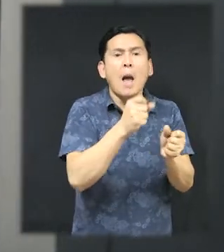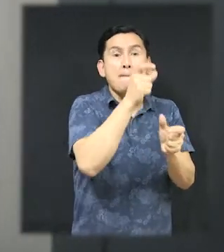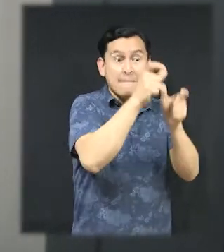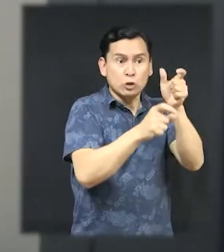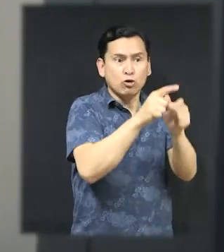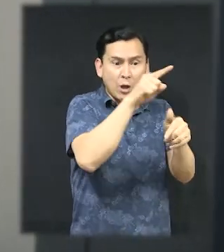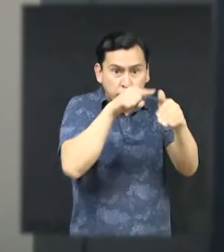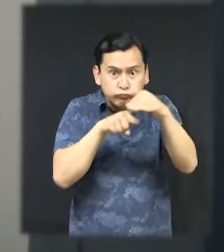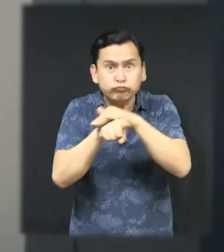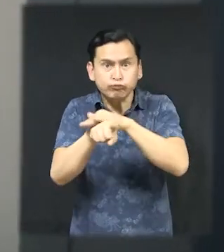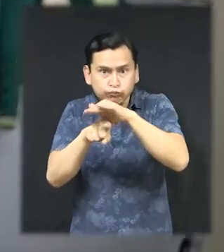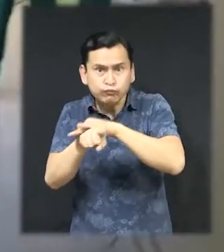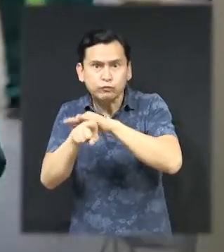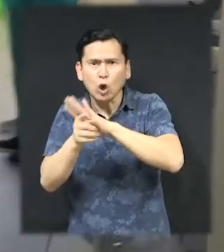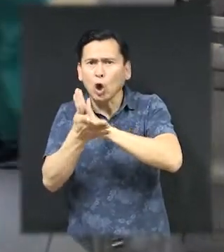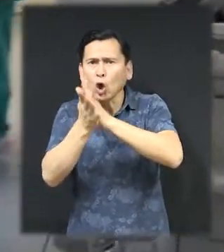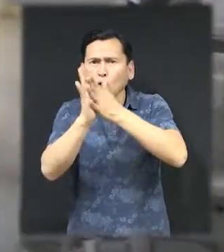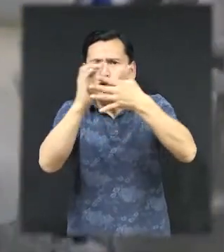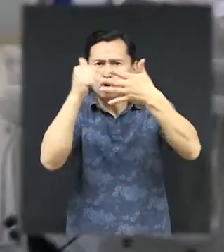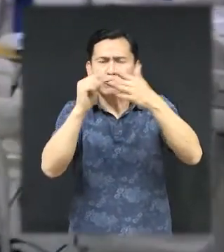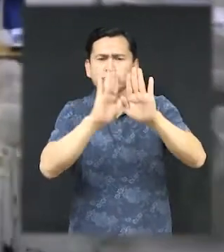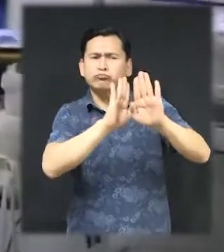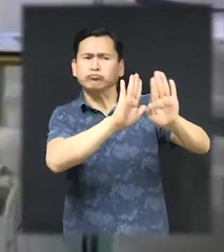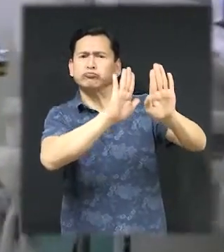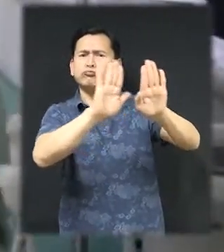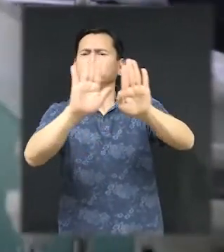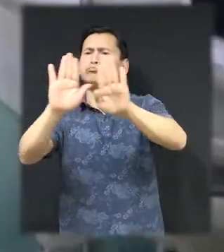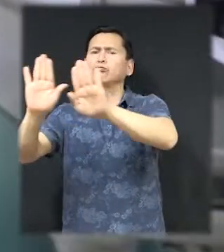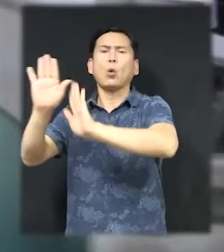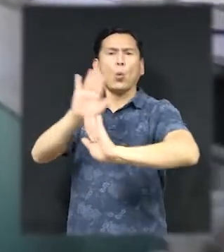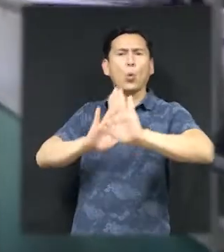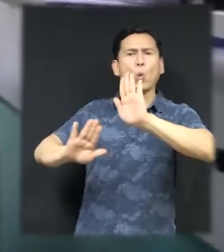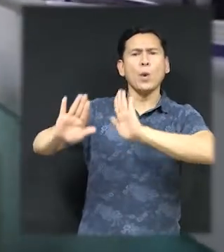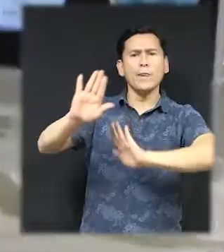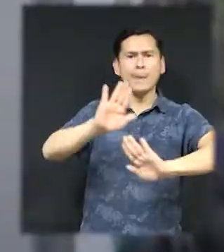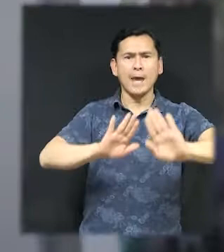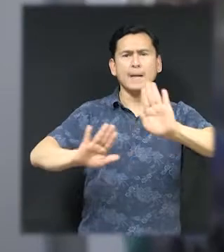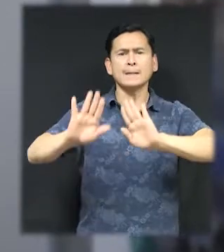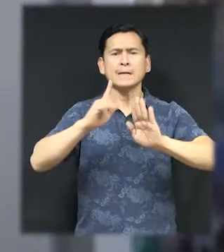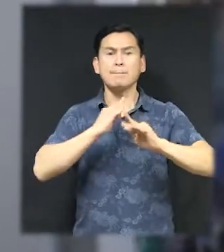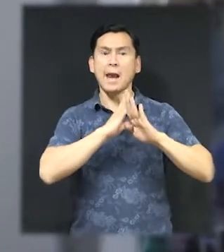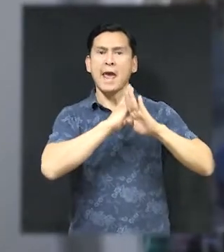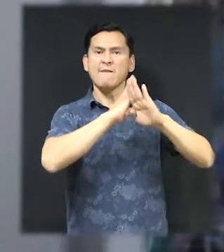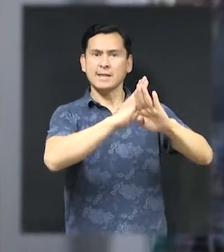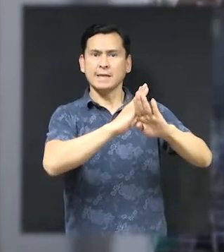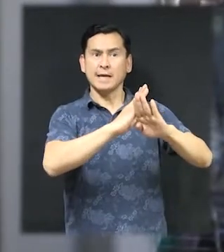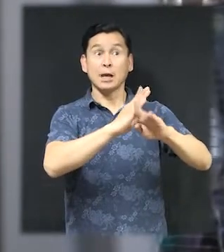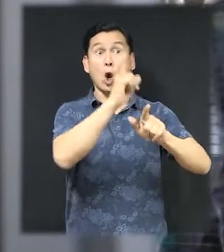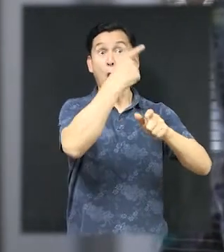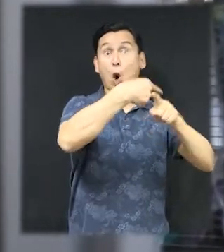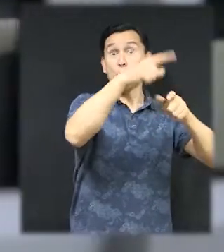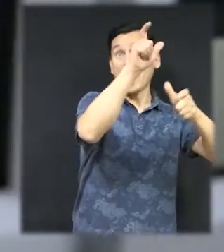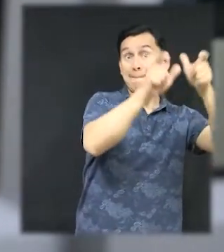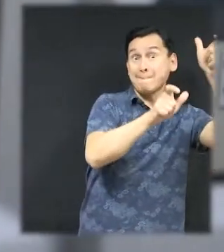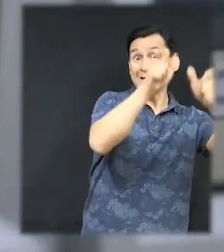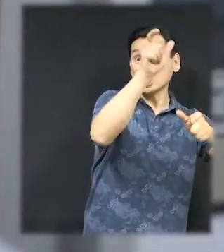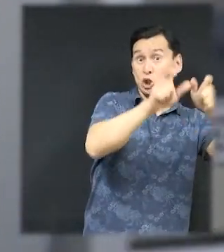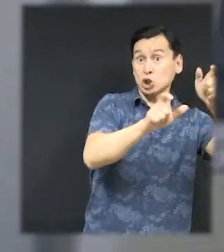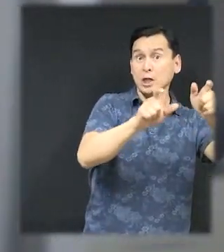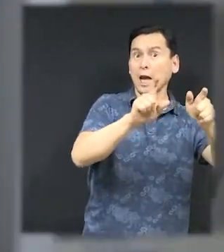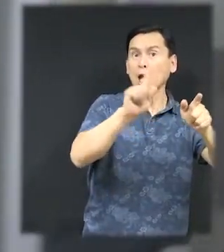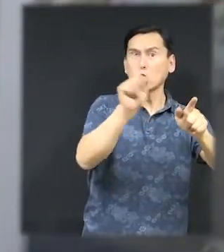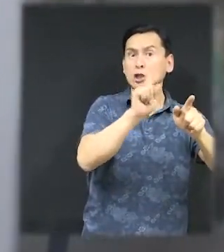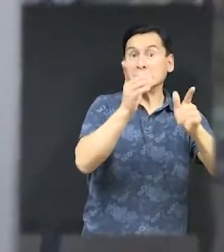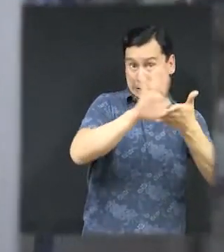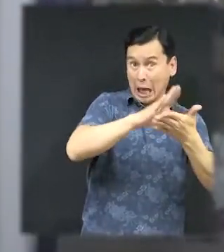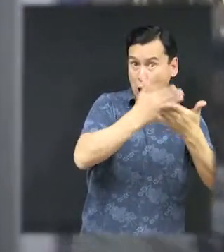esos pacientes con todos los aislamientos y los resguardos que evitaran que pacientes no COVID o pacientes que no